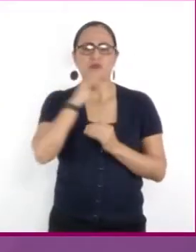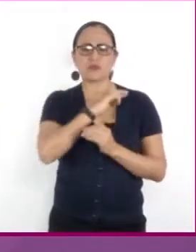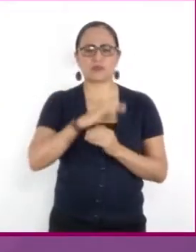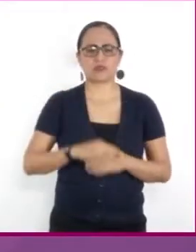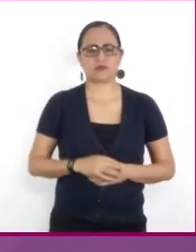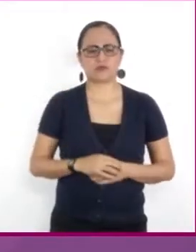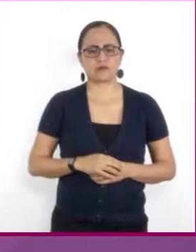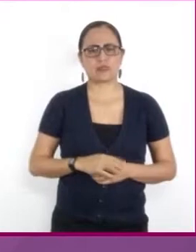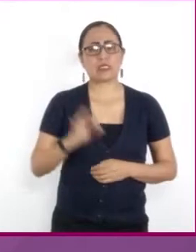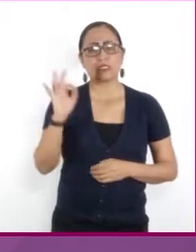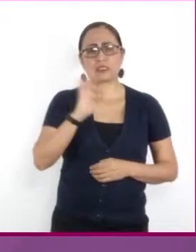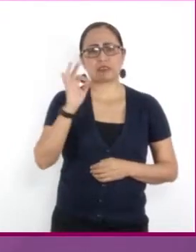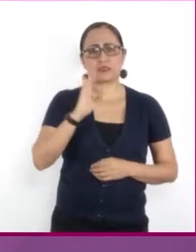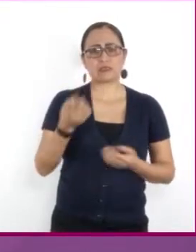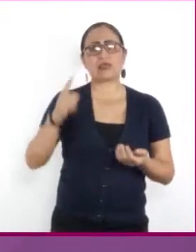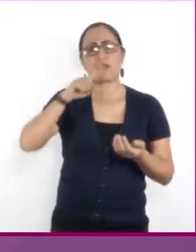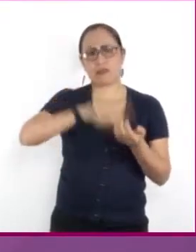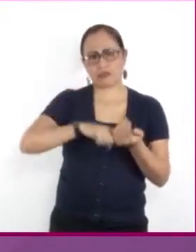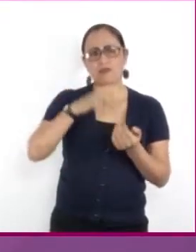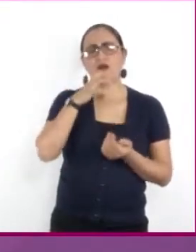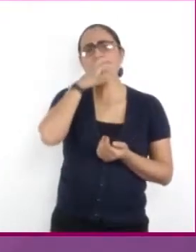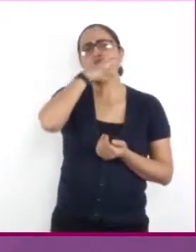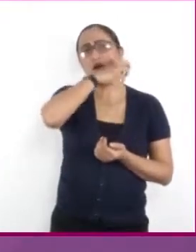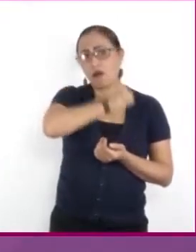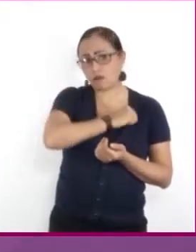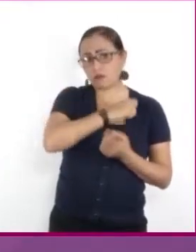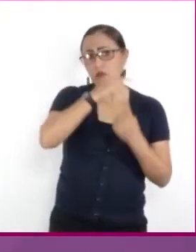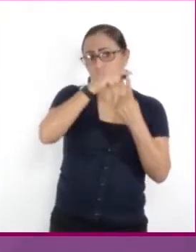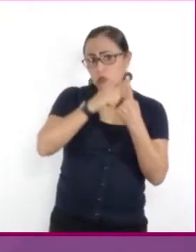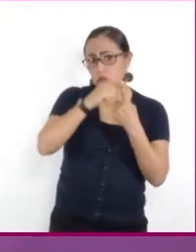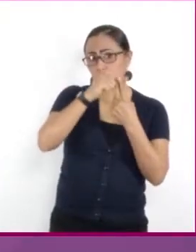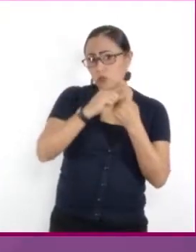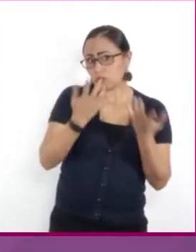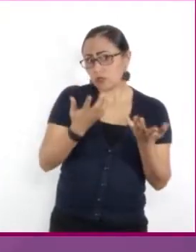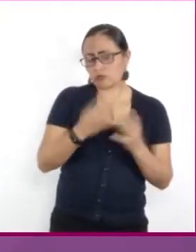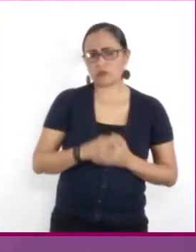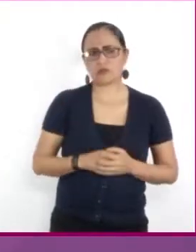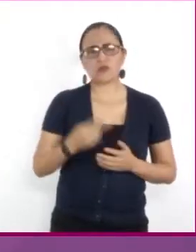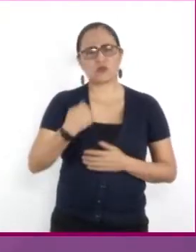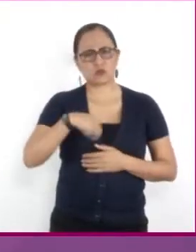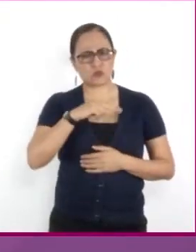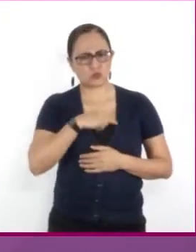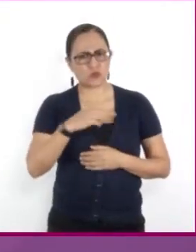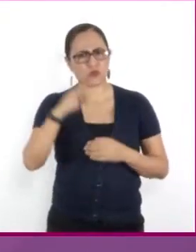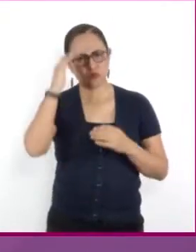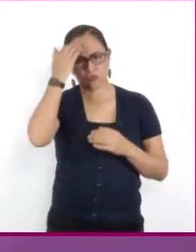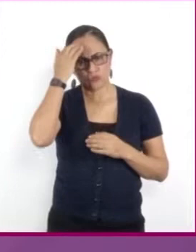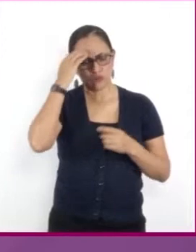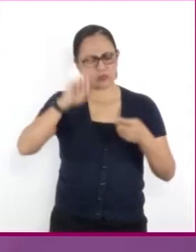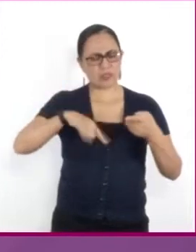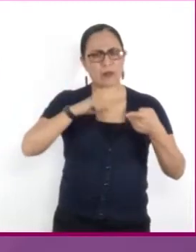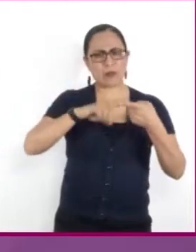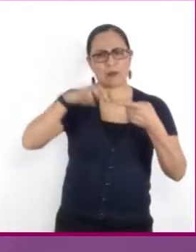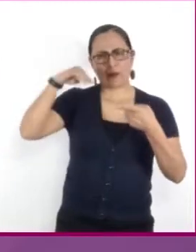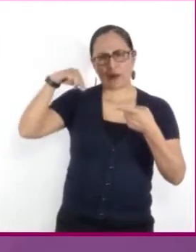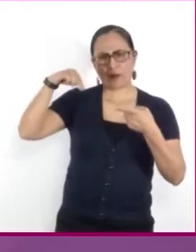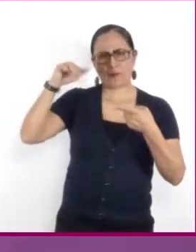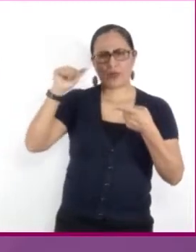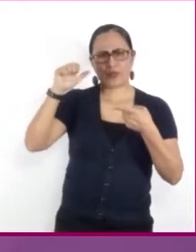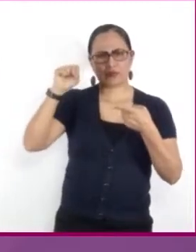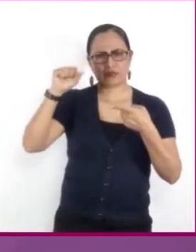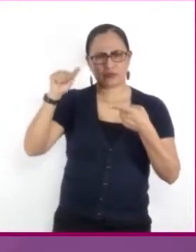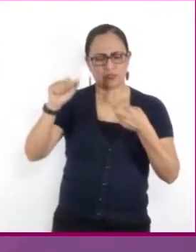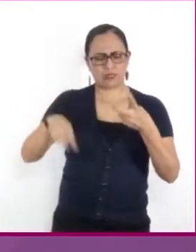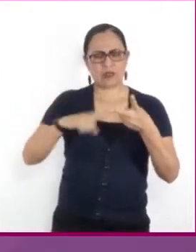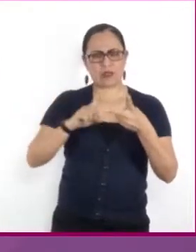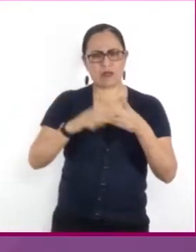Por la temperatura que lleva dentro del globo. Si conocemos tanto la masa como el volumen de un objeto, podemos